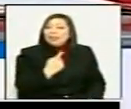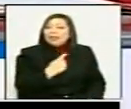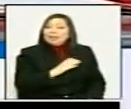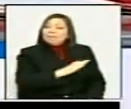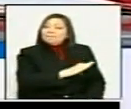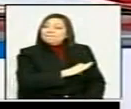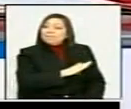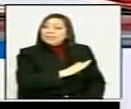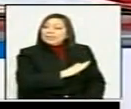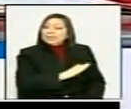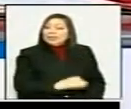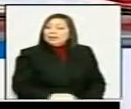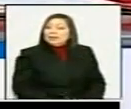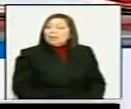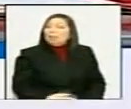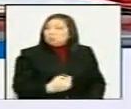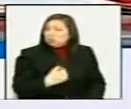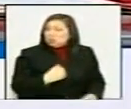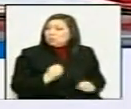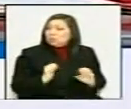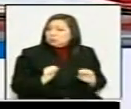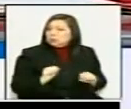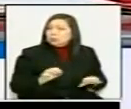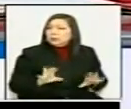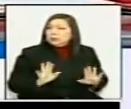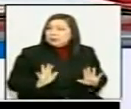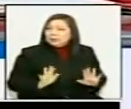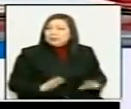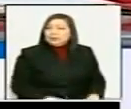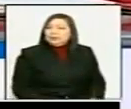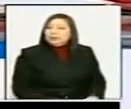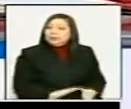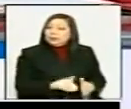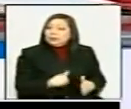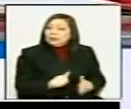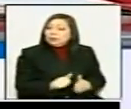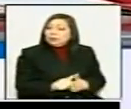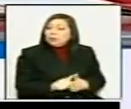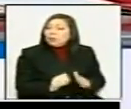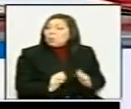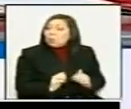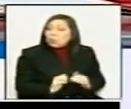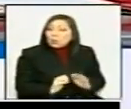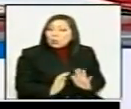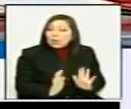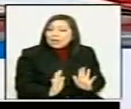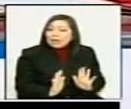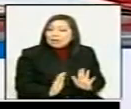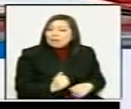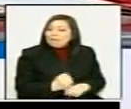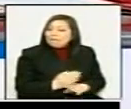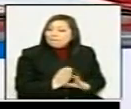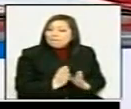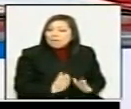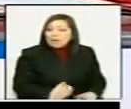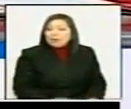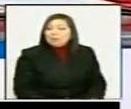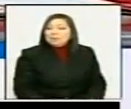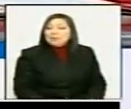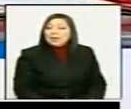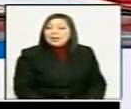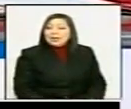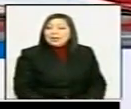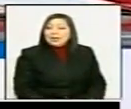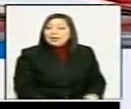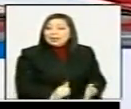fiscal mi disposición a colaborar en cualquier forma que él